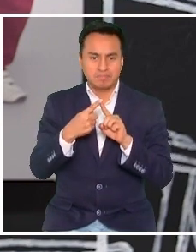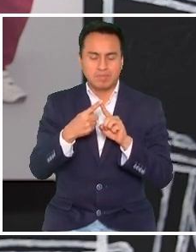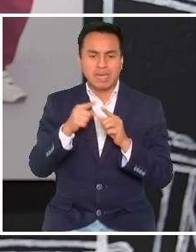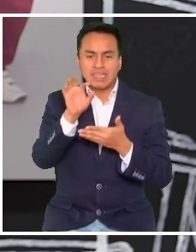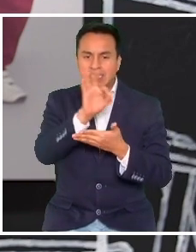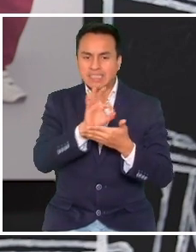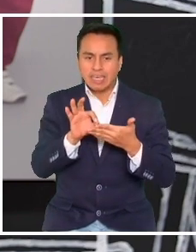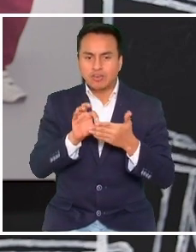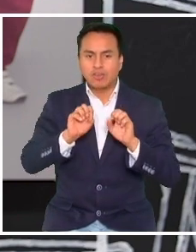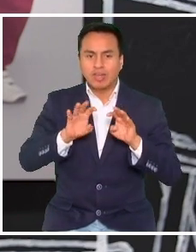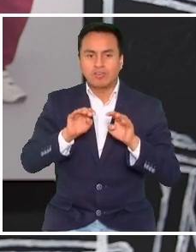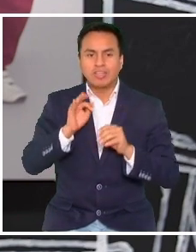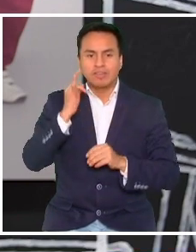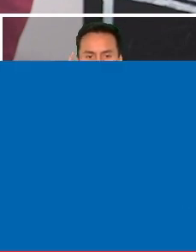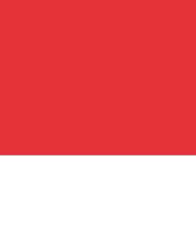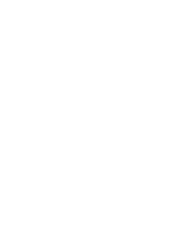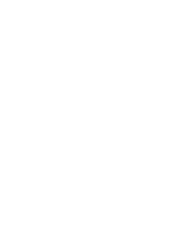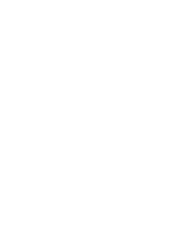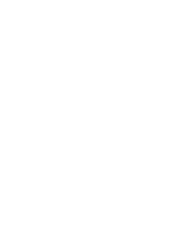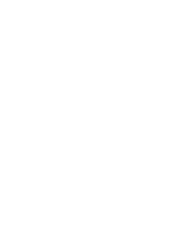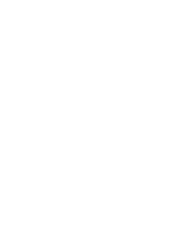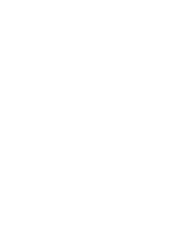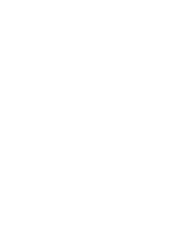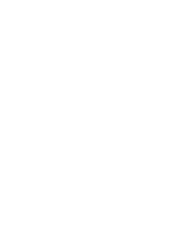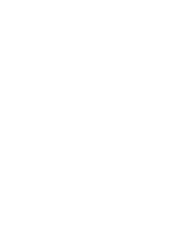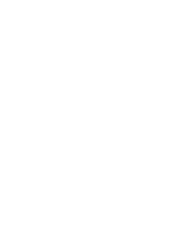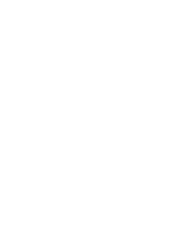el diseño de la educación del futuro